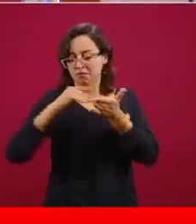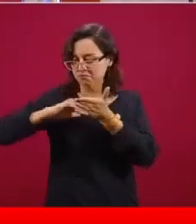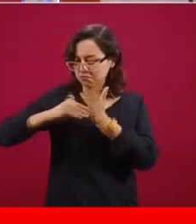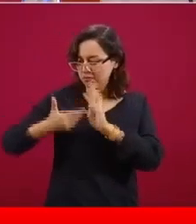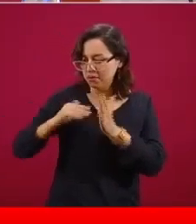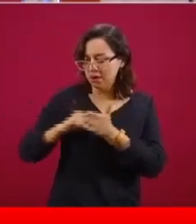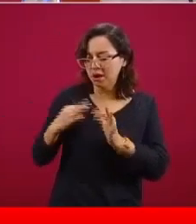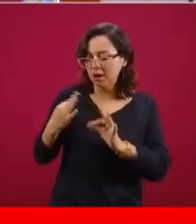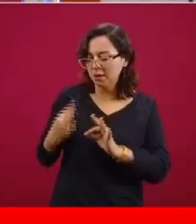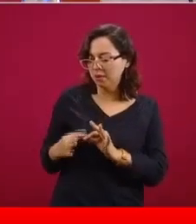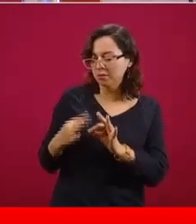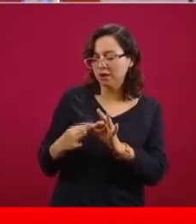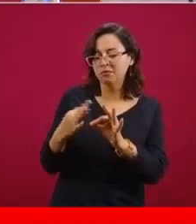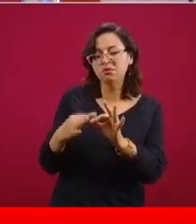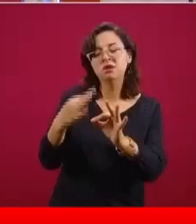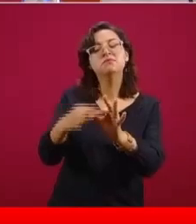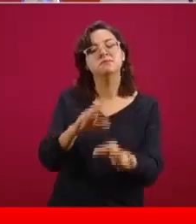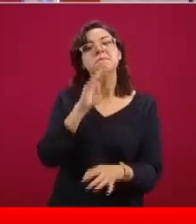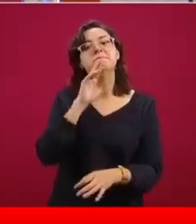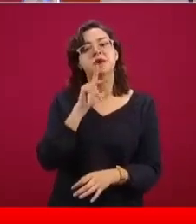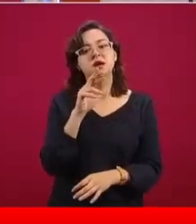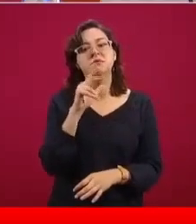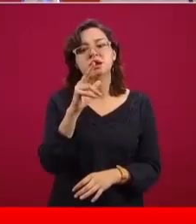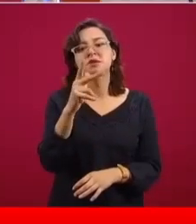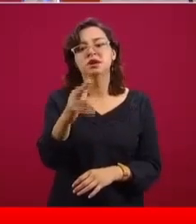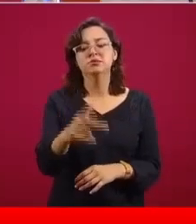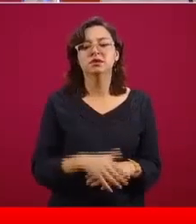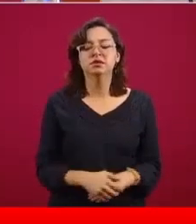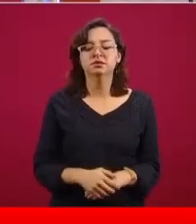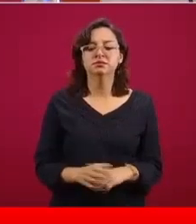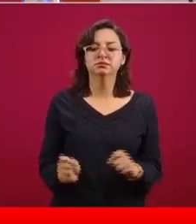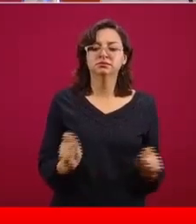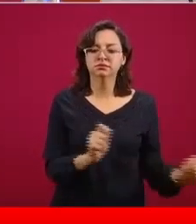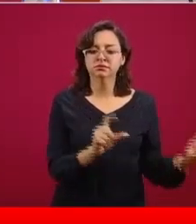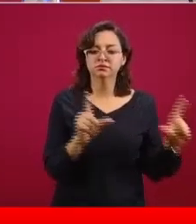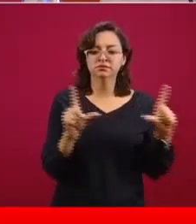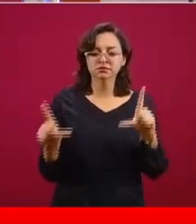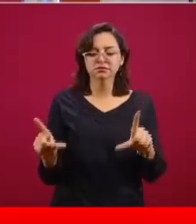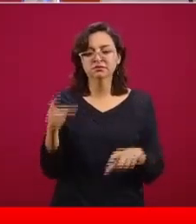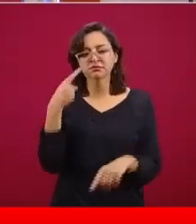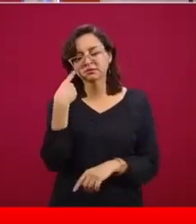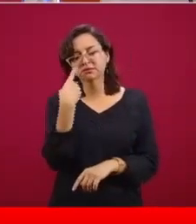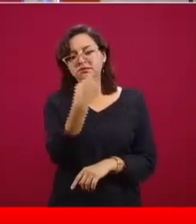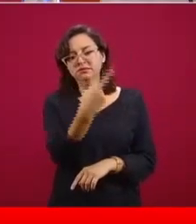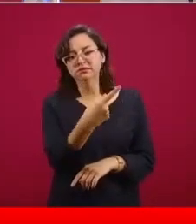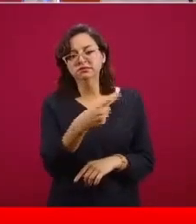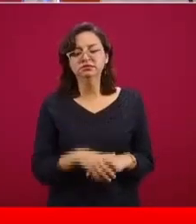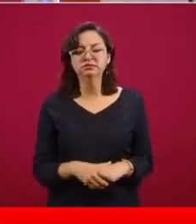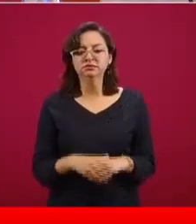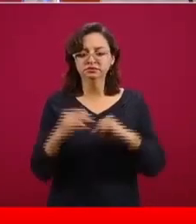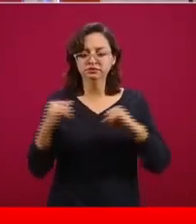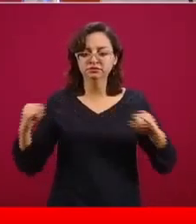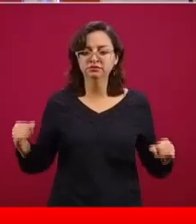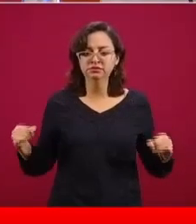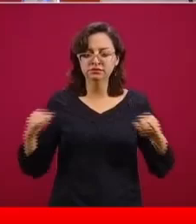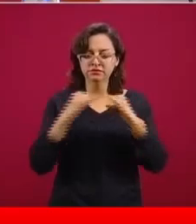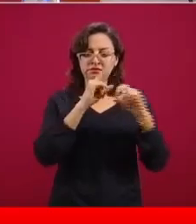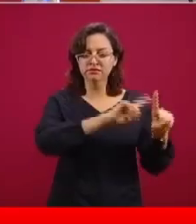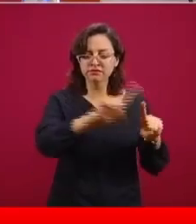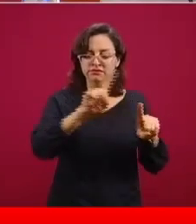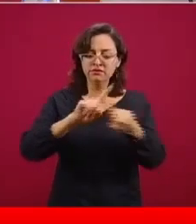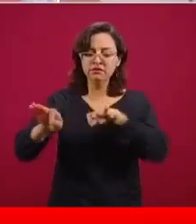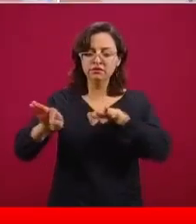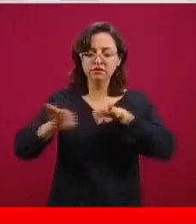que ha planteado el presidente de lópez obrador por favor bueno aquí el desempeño de las dependencias fíjense ustedes